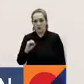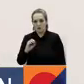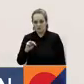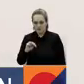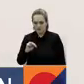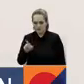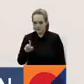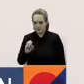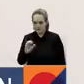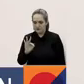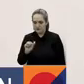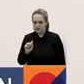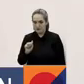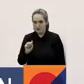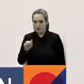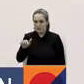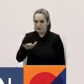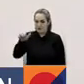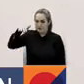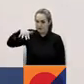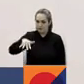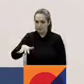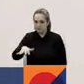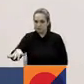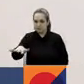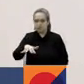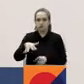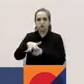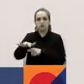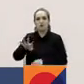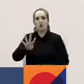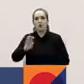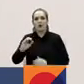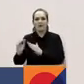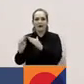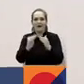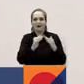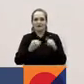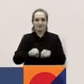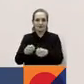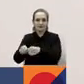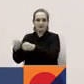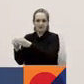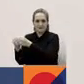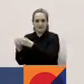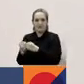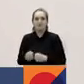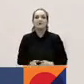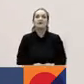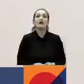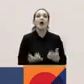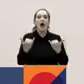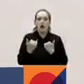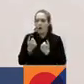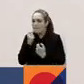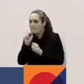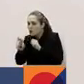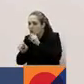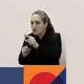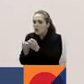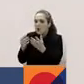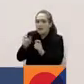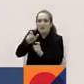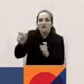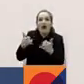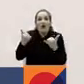en sectores como el Rocío Bajo, donde tenemos alrededor de 40 viviendas afectadas, censo que todavía continuamos haciendo, por eso la cifra